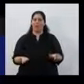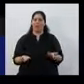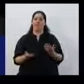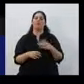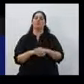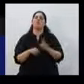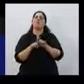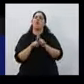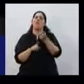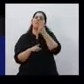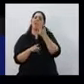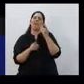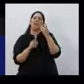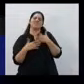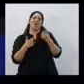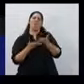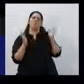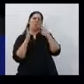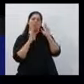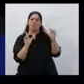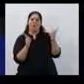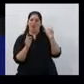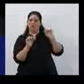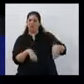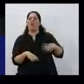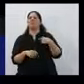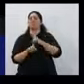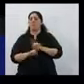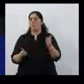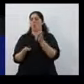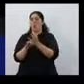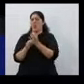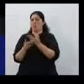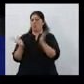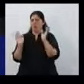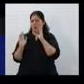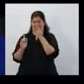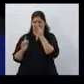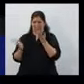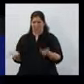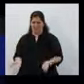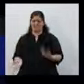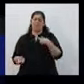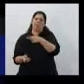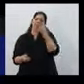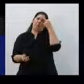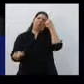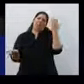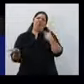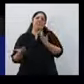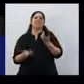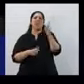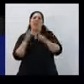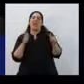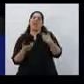así como a macri no le interesa en la salud pública tampoco le interesa la educación pública claro él piensa que hay gente que tiene la desgracia